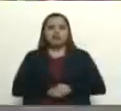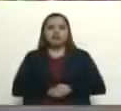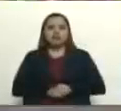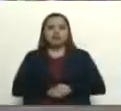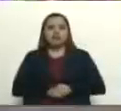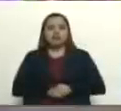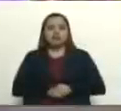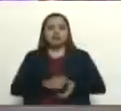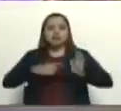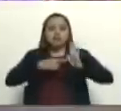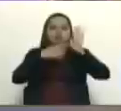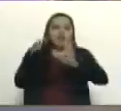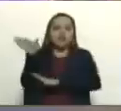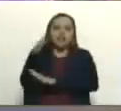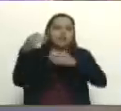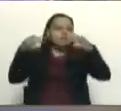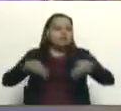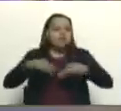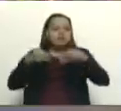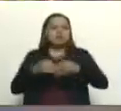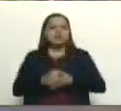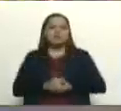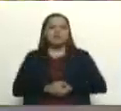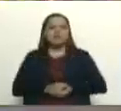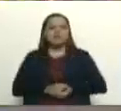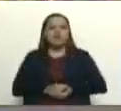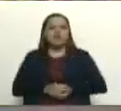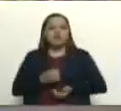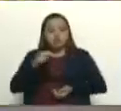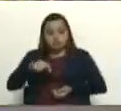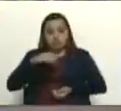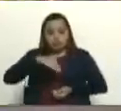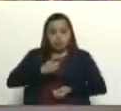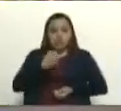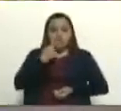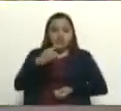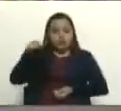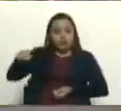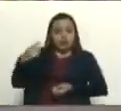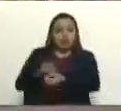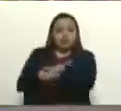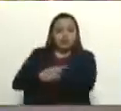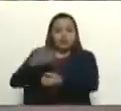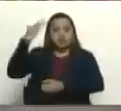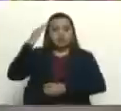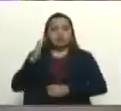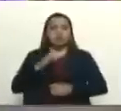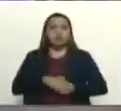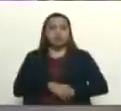Enarbola esas banderas por siempre. Y yo te puedo decir hoy, Tibi, hermana de la vida,